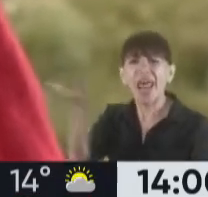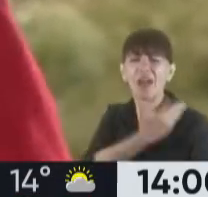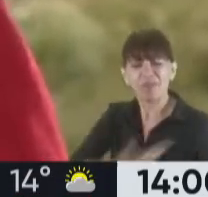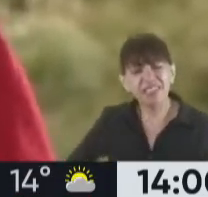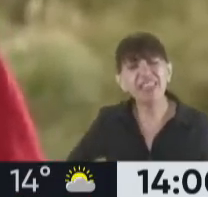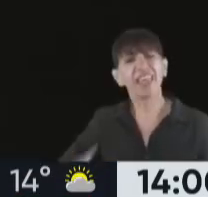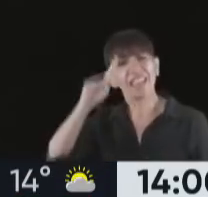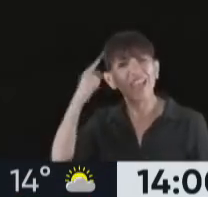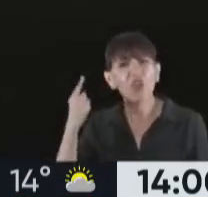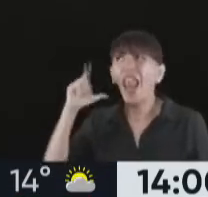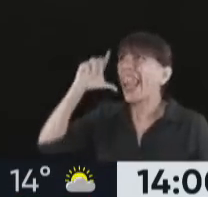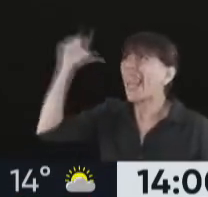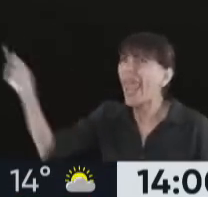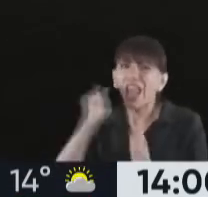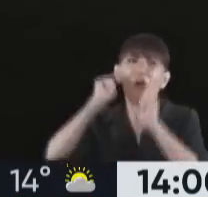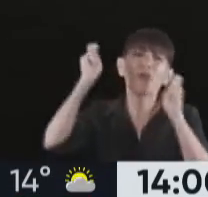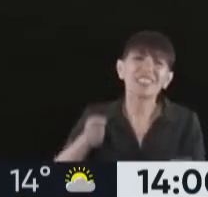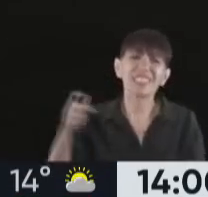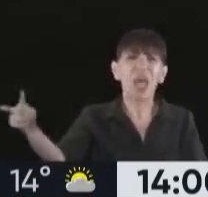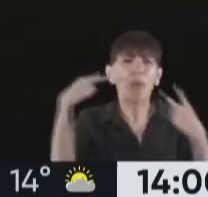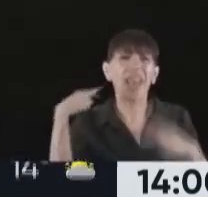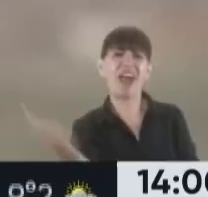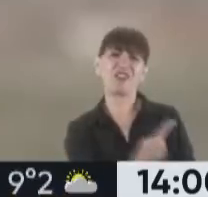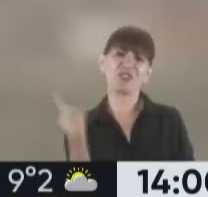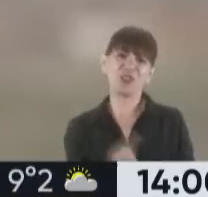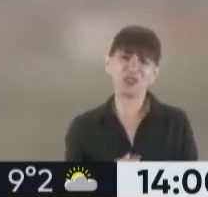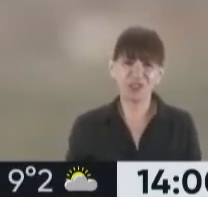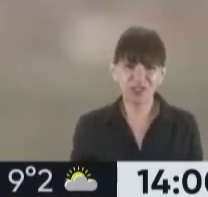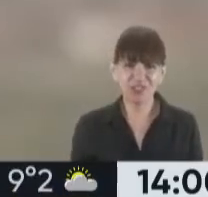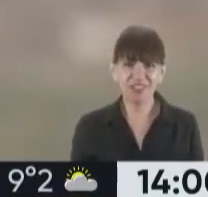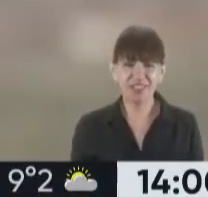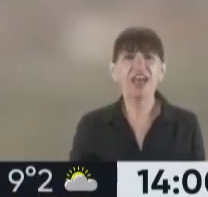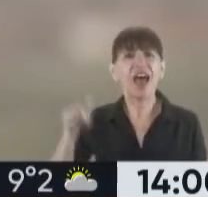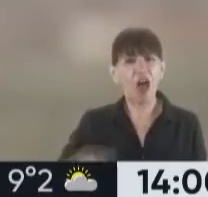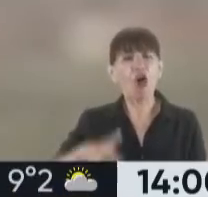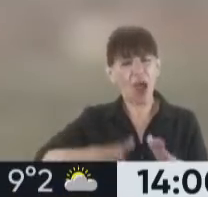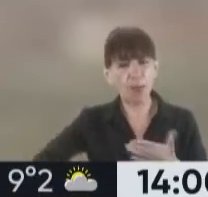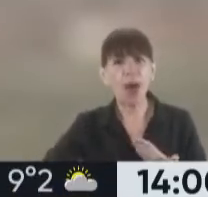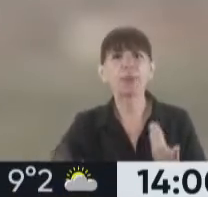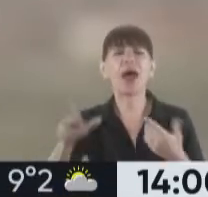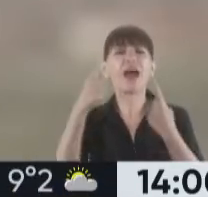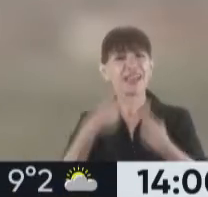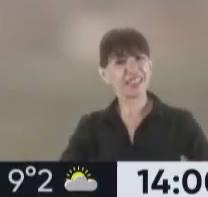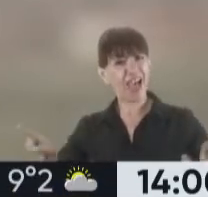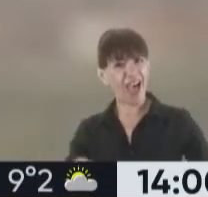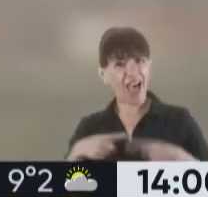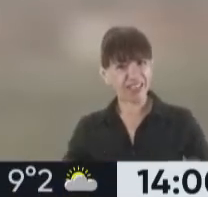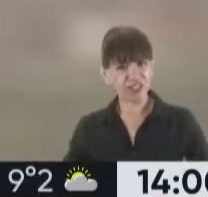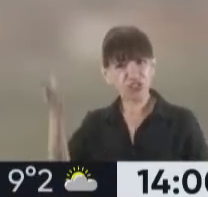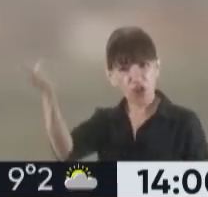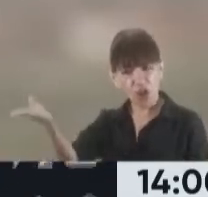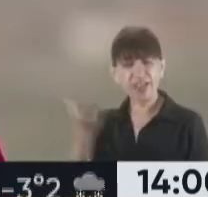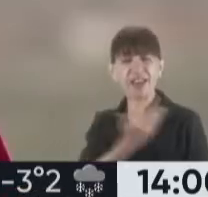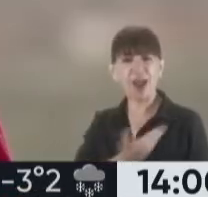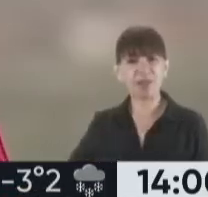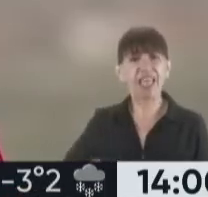que ha venido tan lejos a vernos, a visitarnos. Le voy a dedicar una coplita para el señor presidente